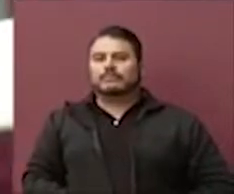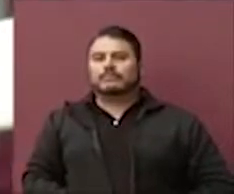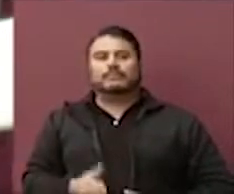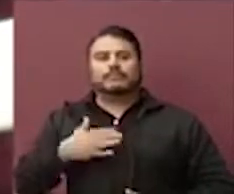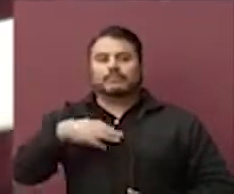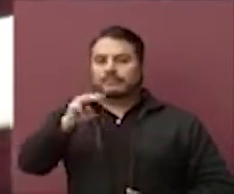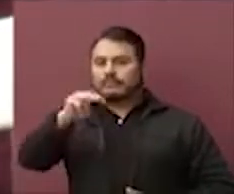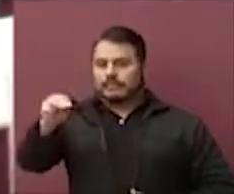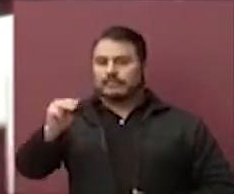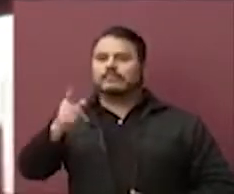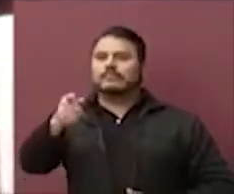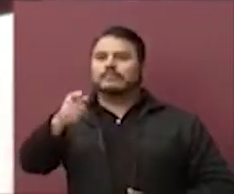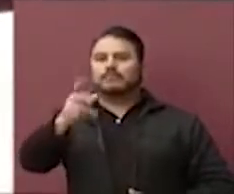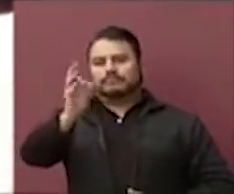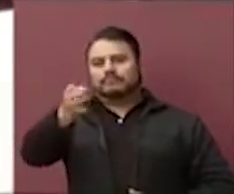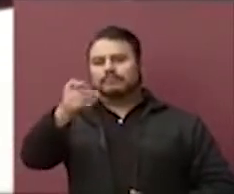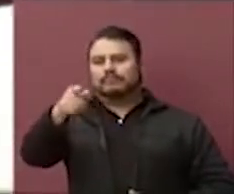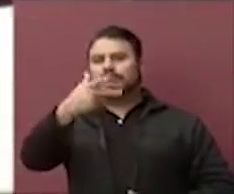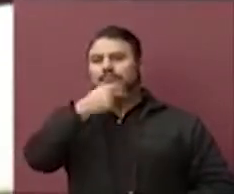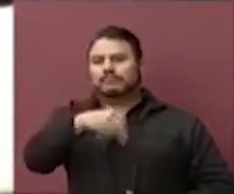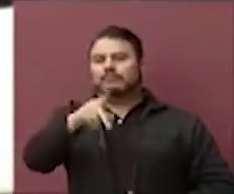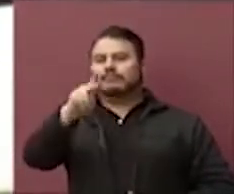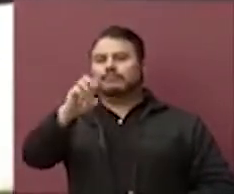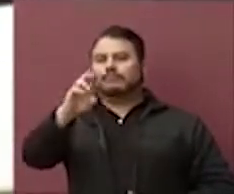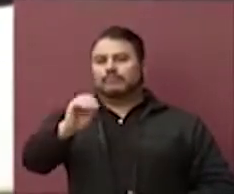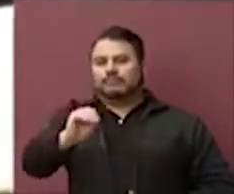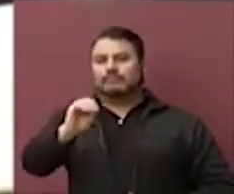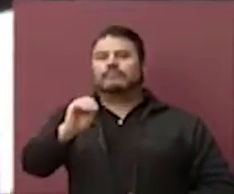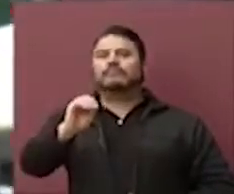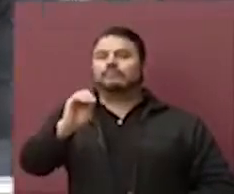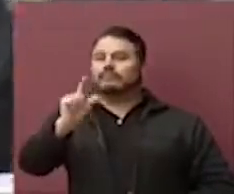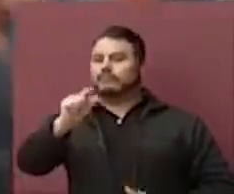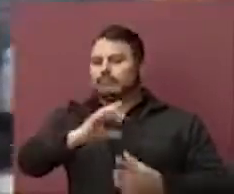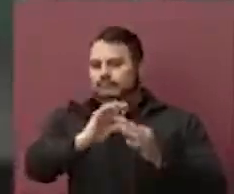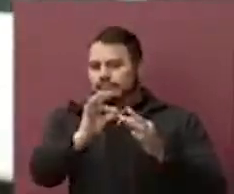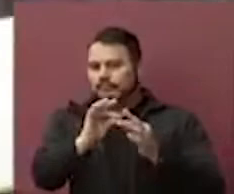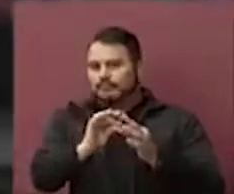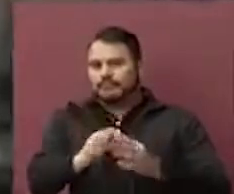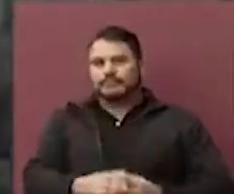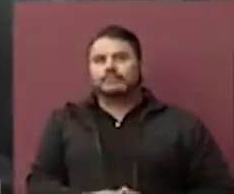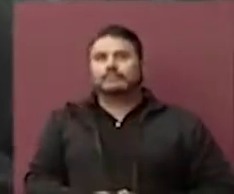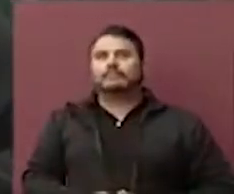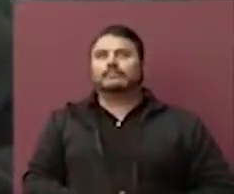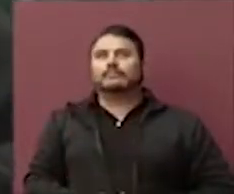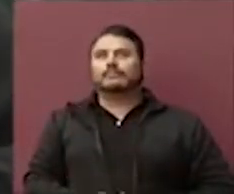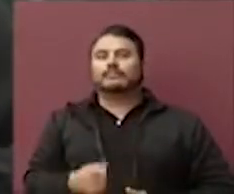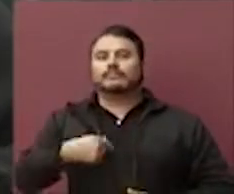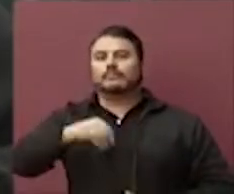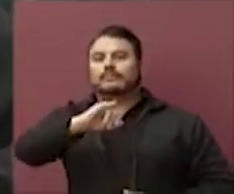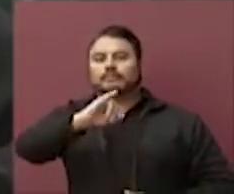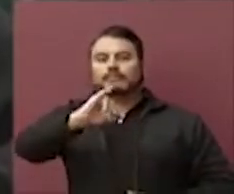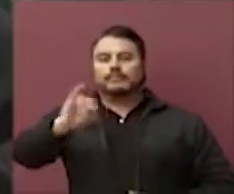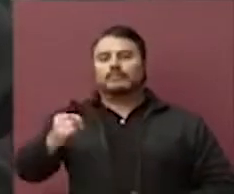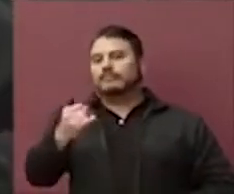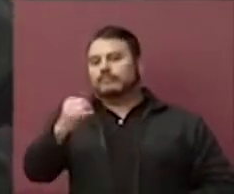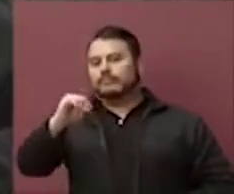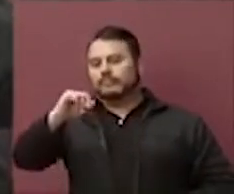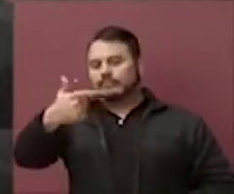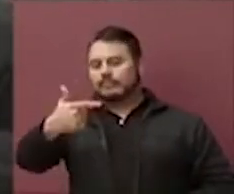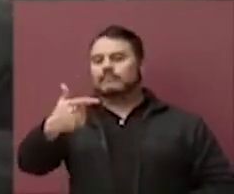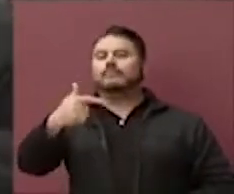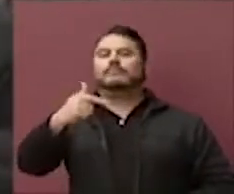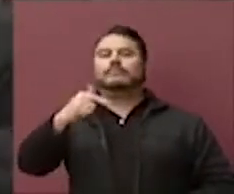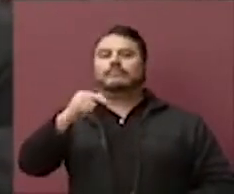Miguel Medrano, a favor del mayor Pedro Cruz Camarena, razonado. Guadalupe Griselda Flores Huerta, a